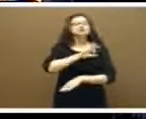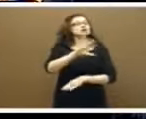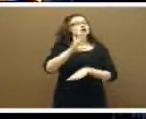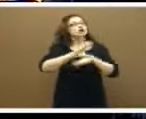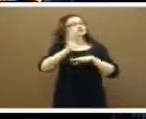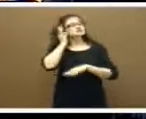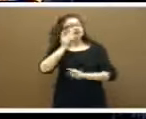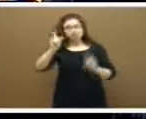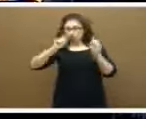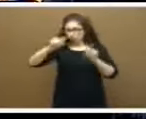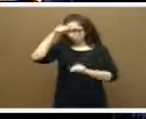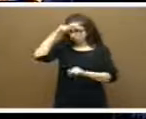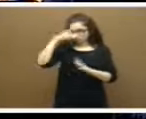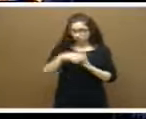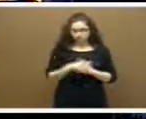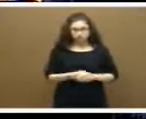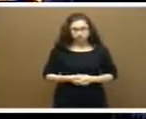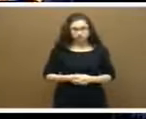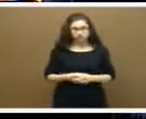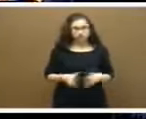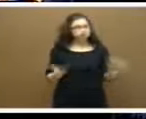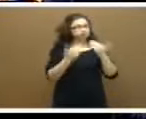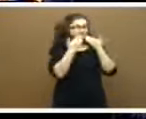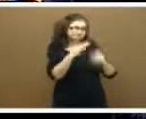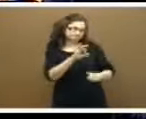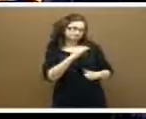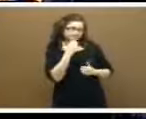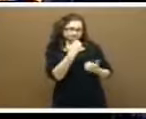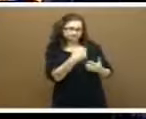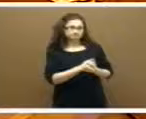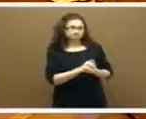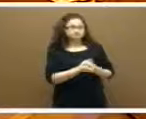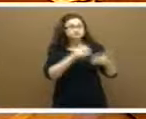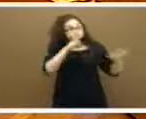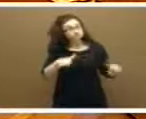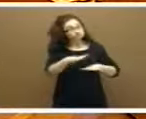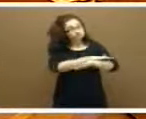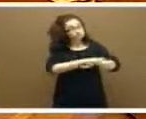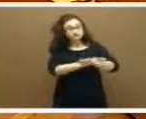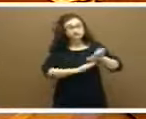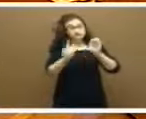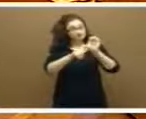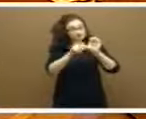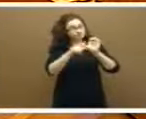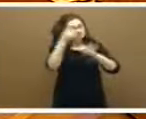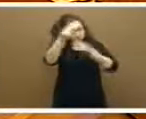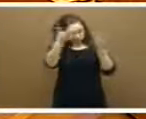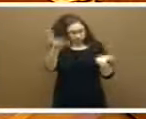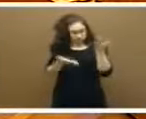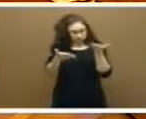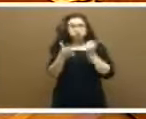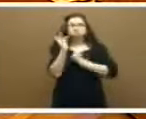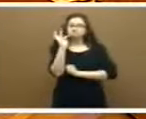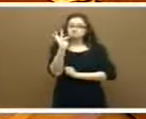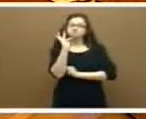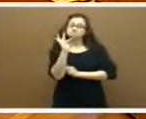consejera de Educación y Cultura. Muchas gracias, señoría. El Gobierno de Extremadura hace una valoración